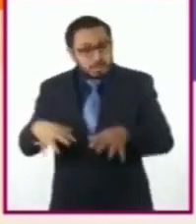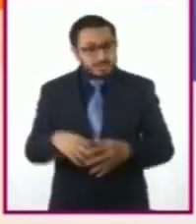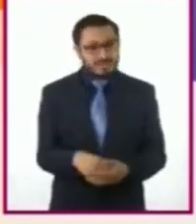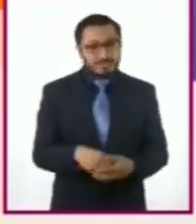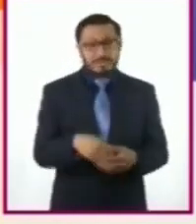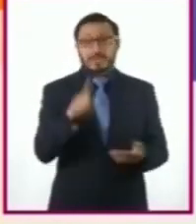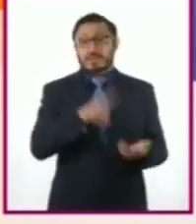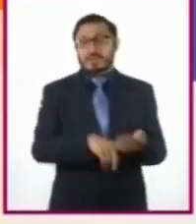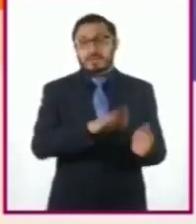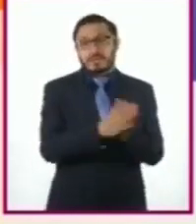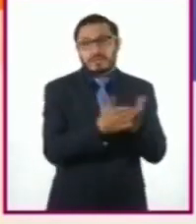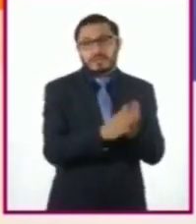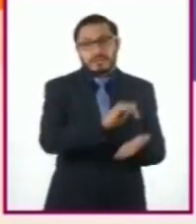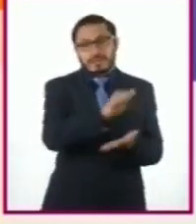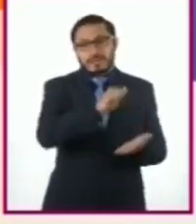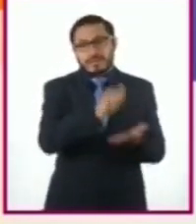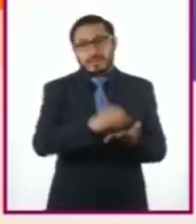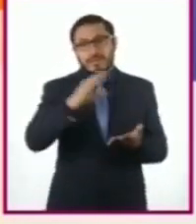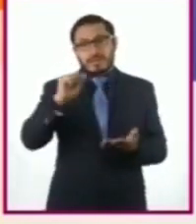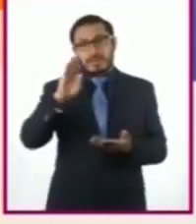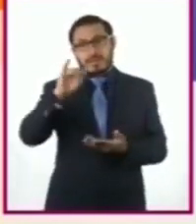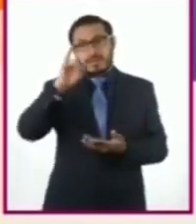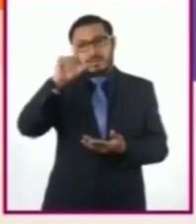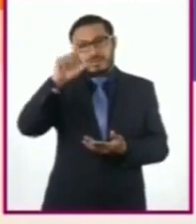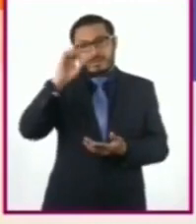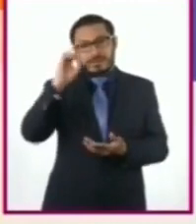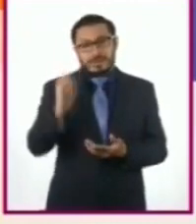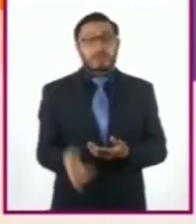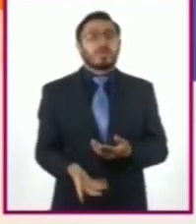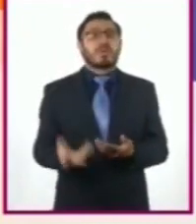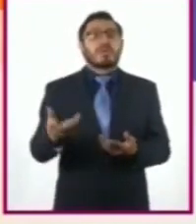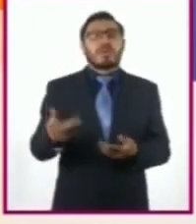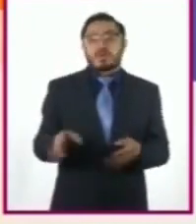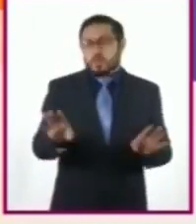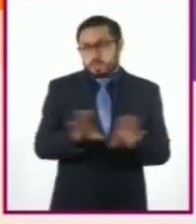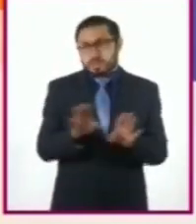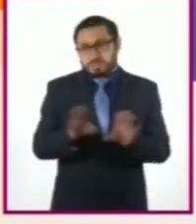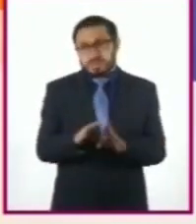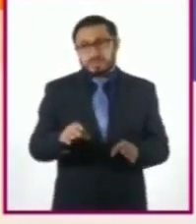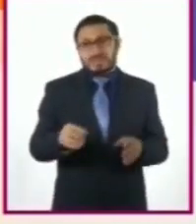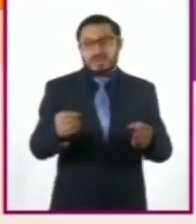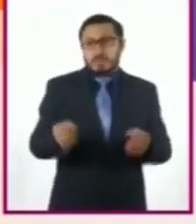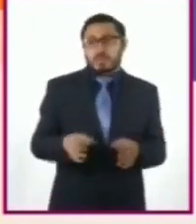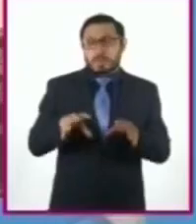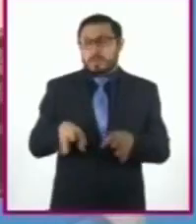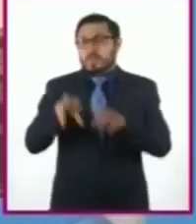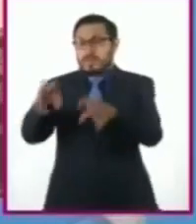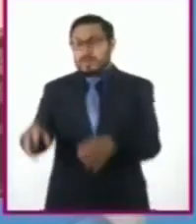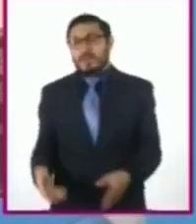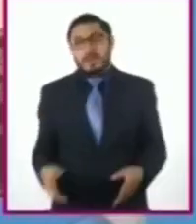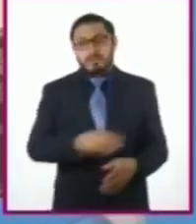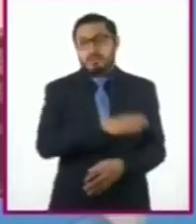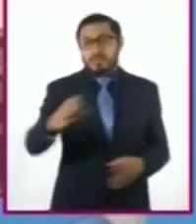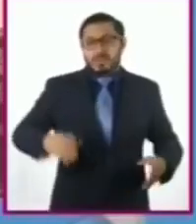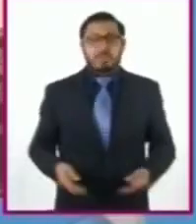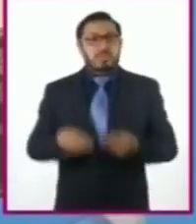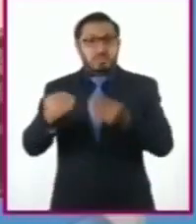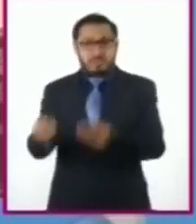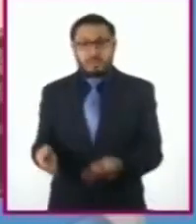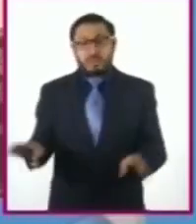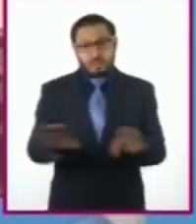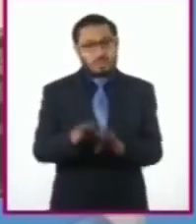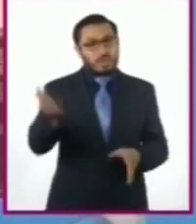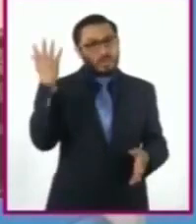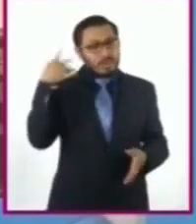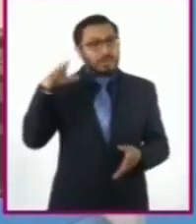libros de actas de Cabildo, a menudo se les concedía solar y huerta. Como era la costumbre,